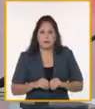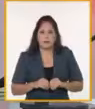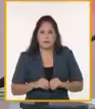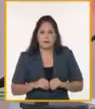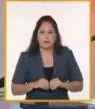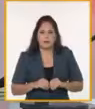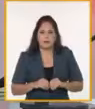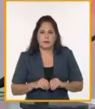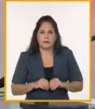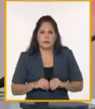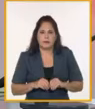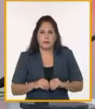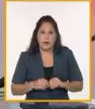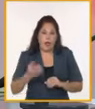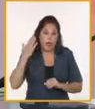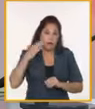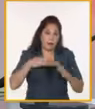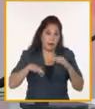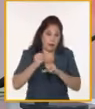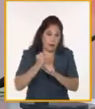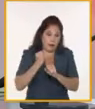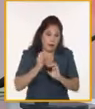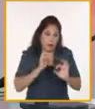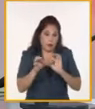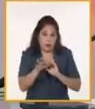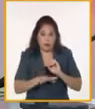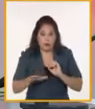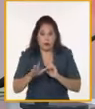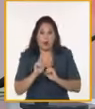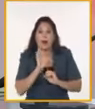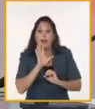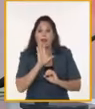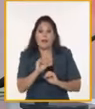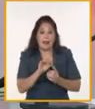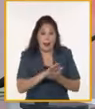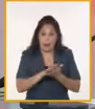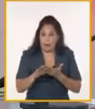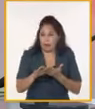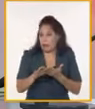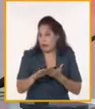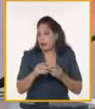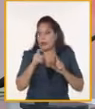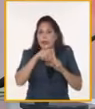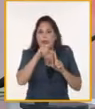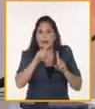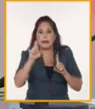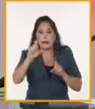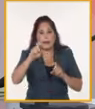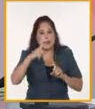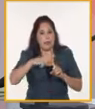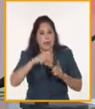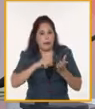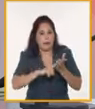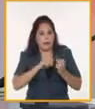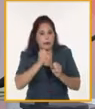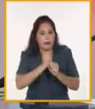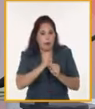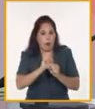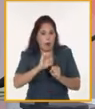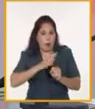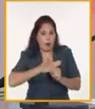época en que solo el Ministerio de trabajo y seguridad social hablaba de estos temas eh con el tcp el trabajo por cuenta propia antes de